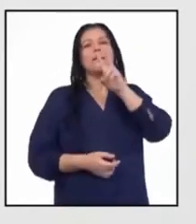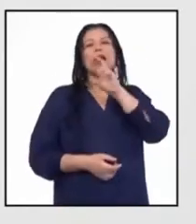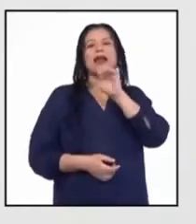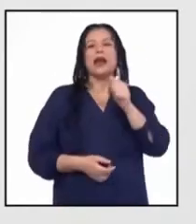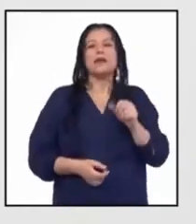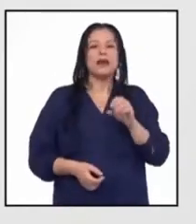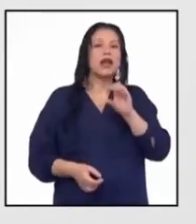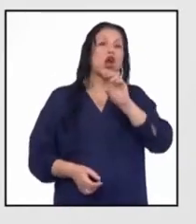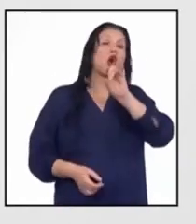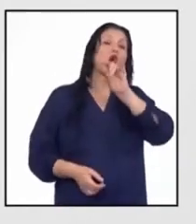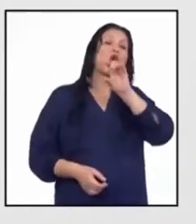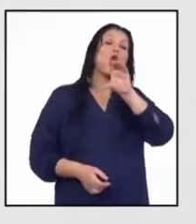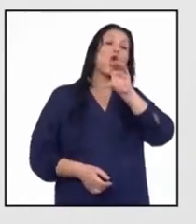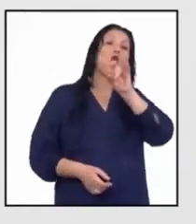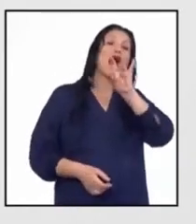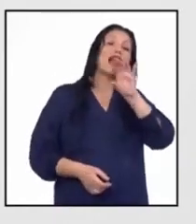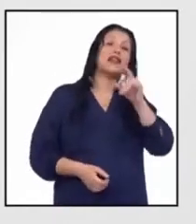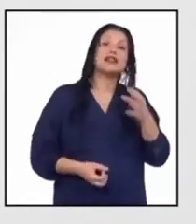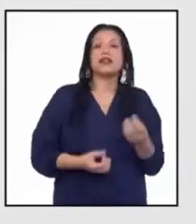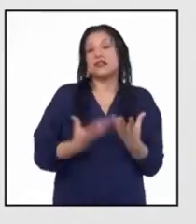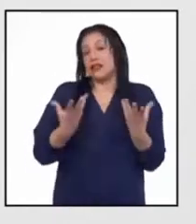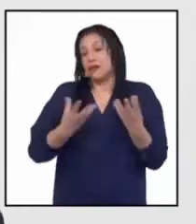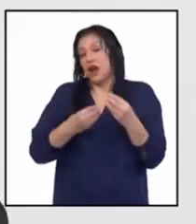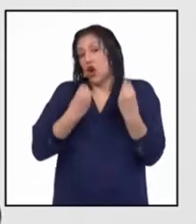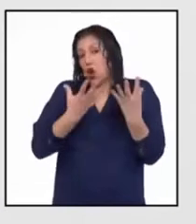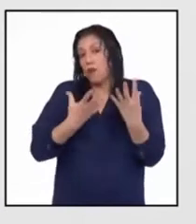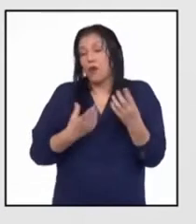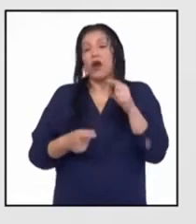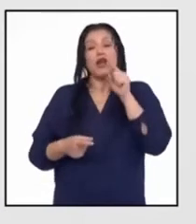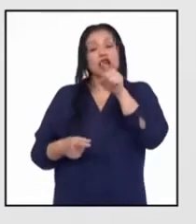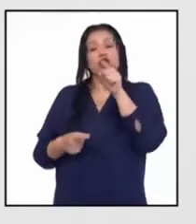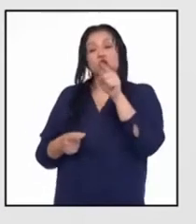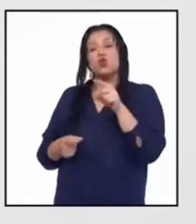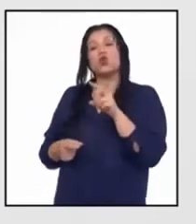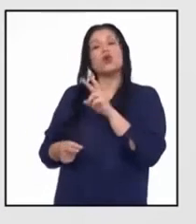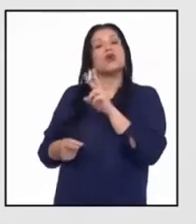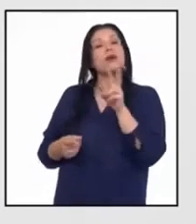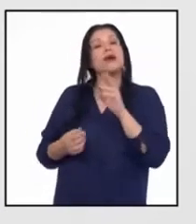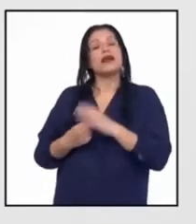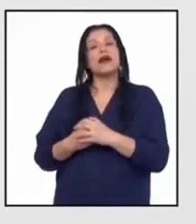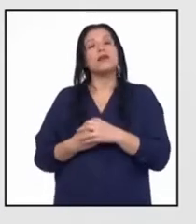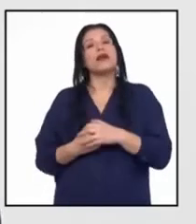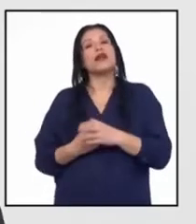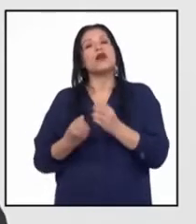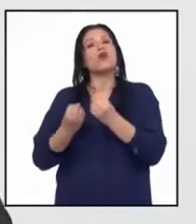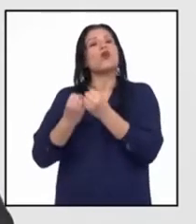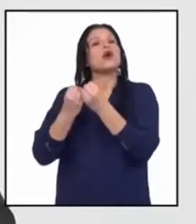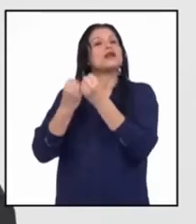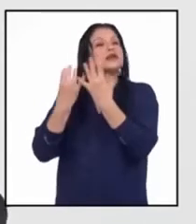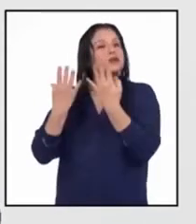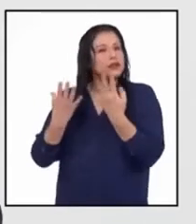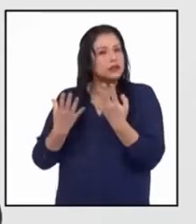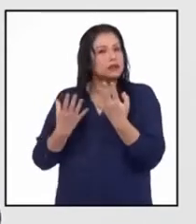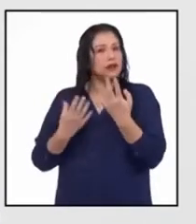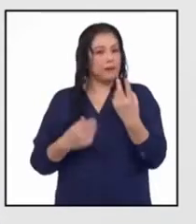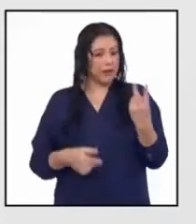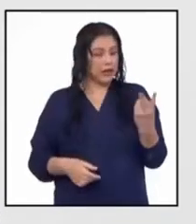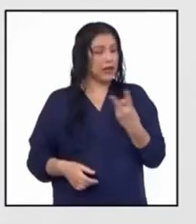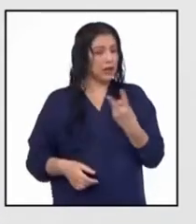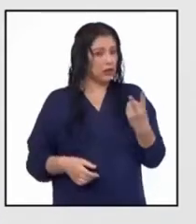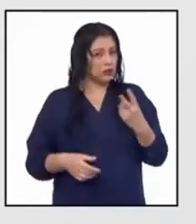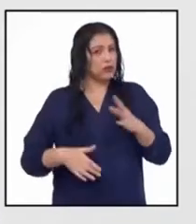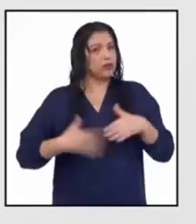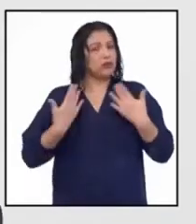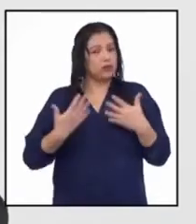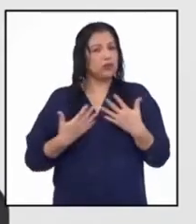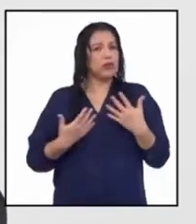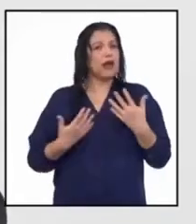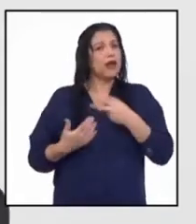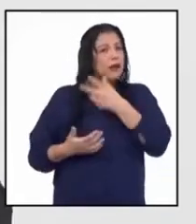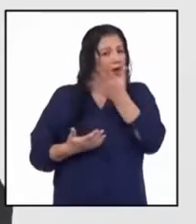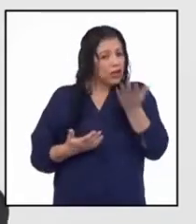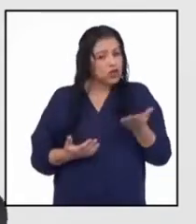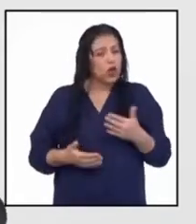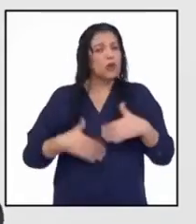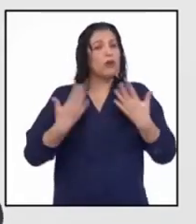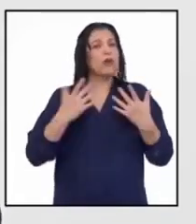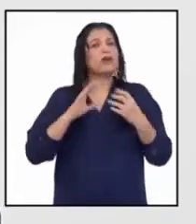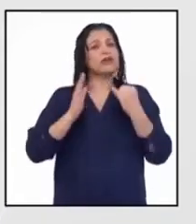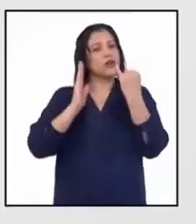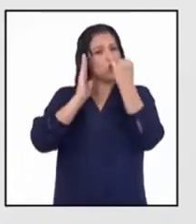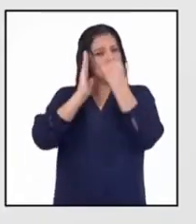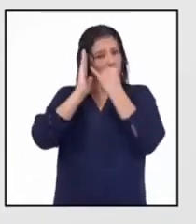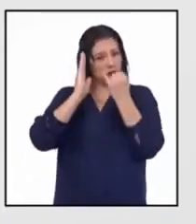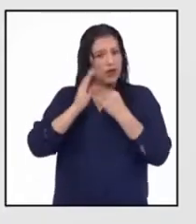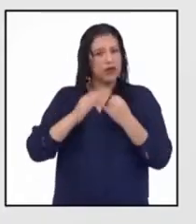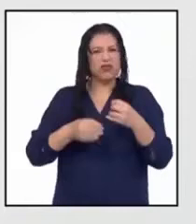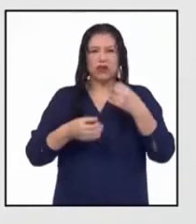tú, Junior, piensa en una variable cuantitativa discreta para que juntos elaboremos un gráfico